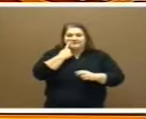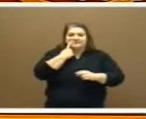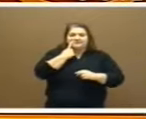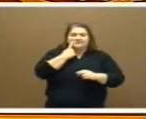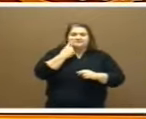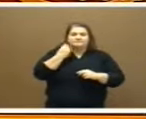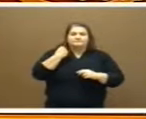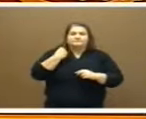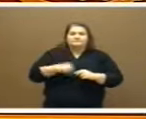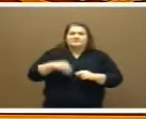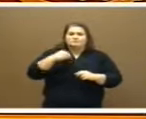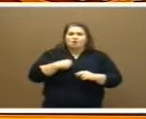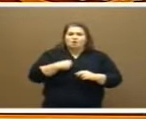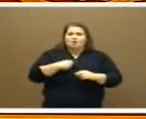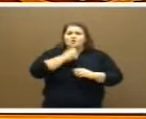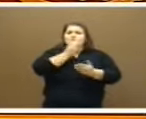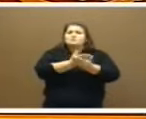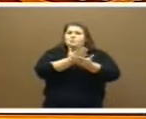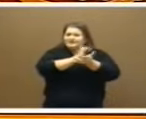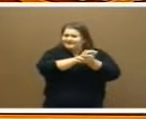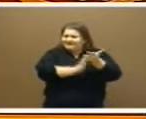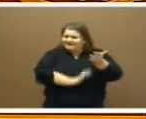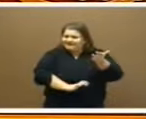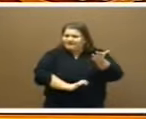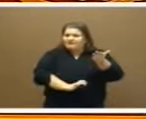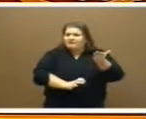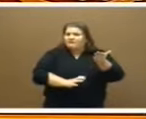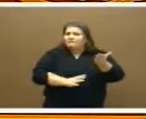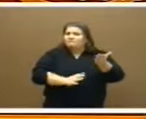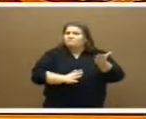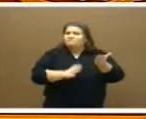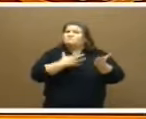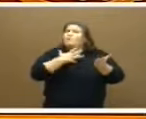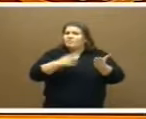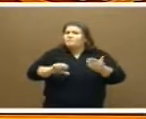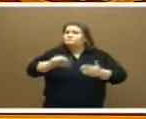como está hecha la propuesta, sería posible que se